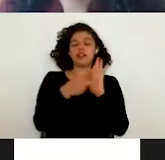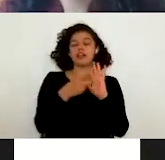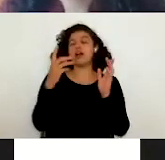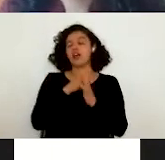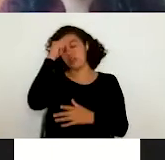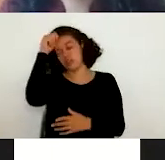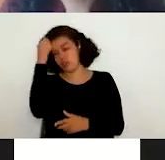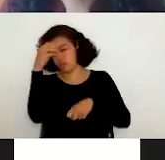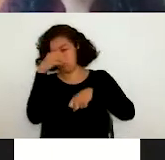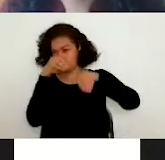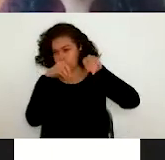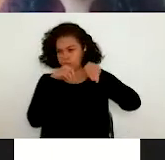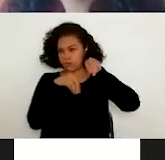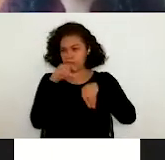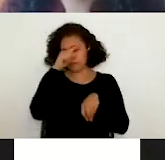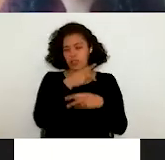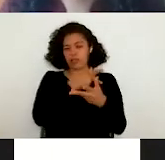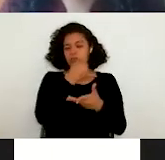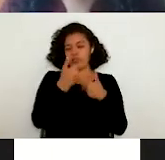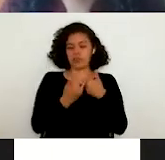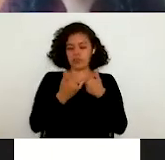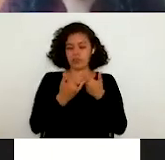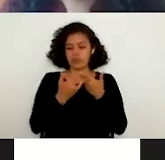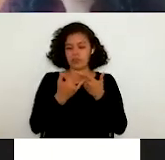el proyecto tenga más